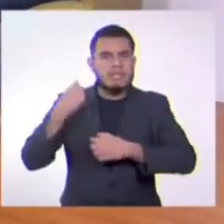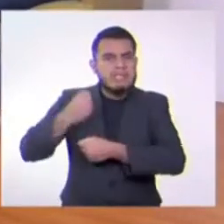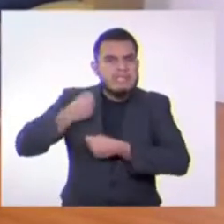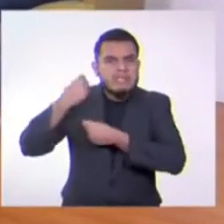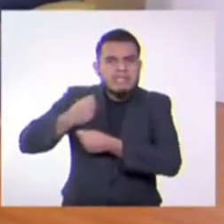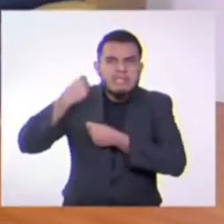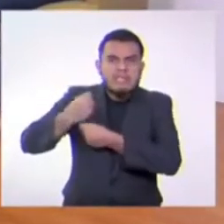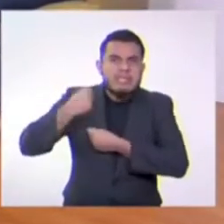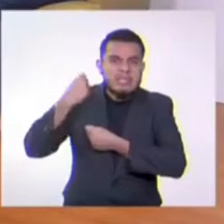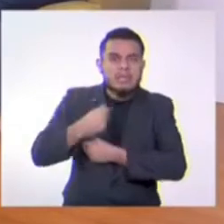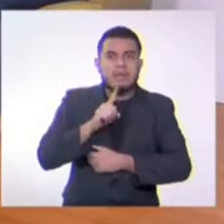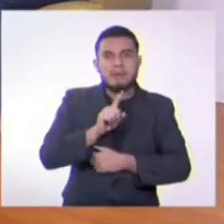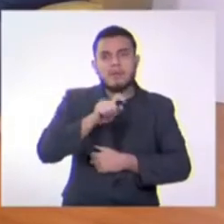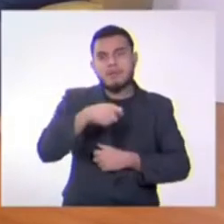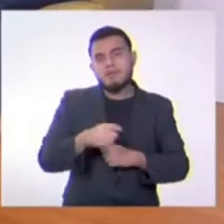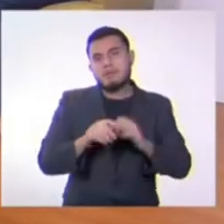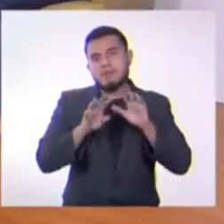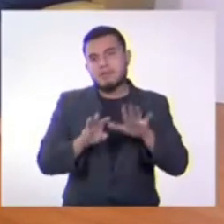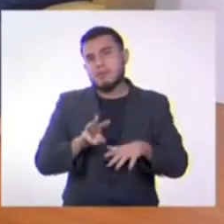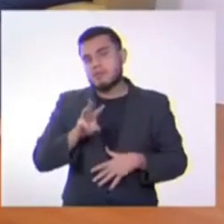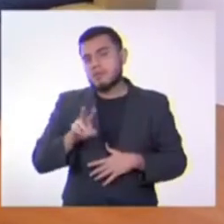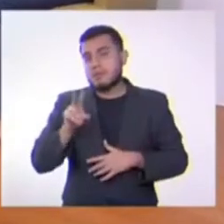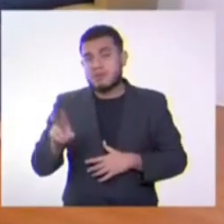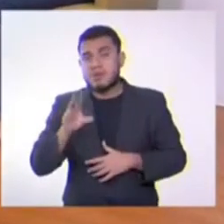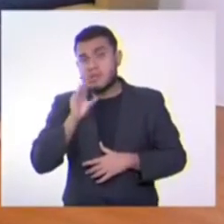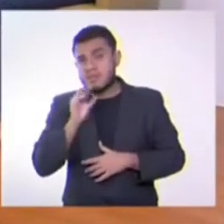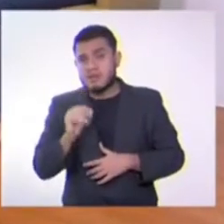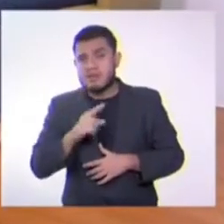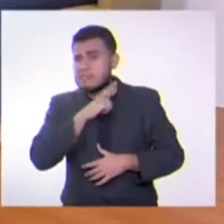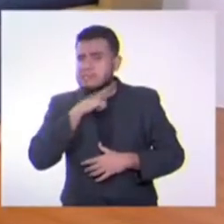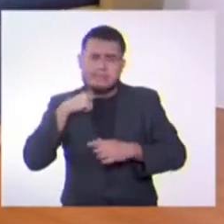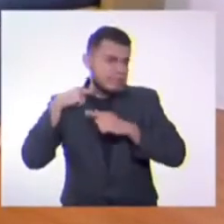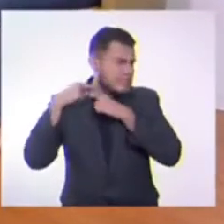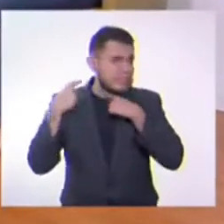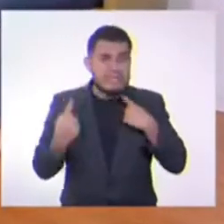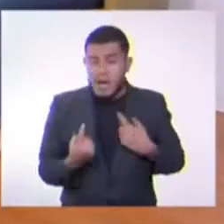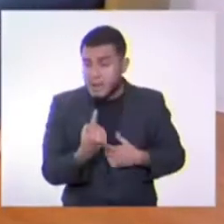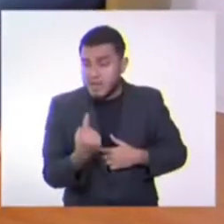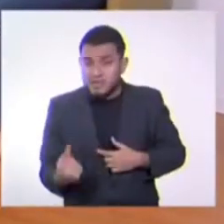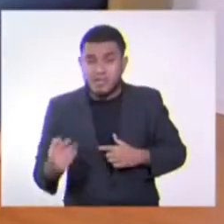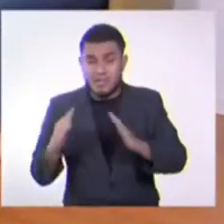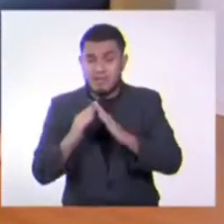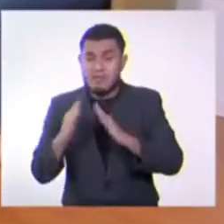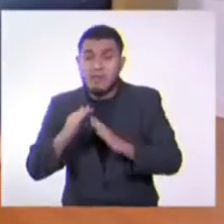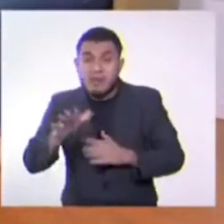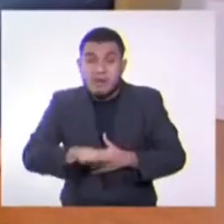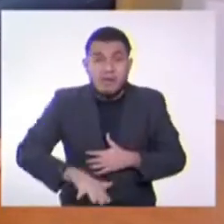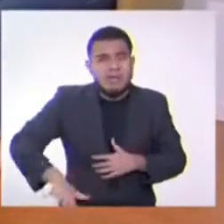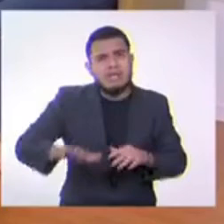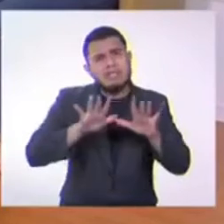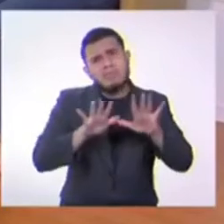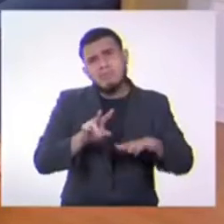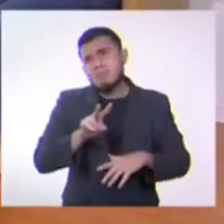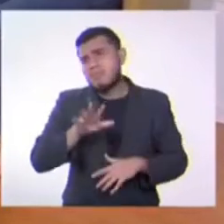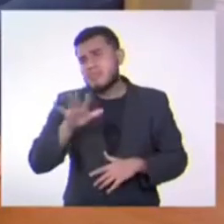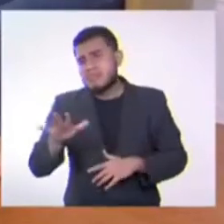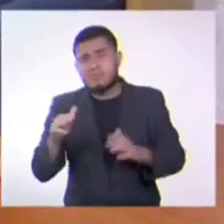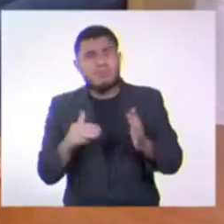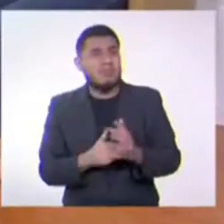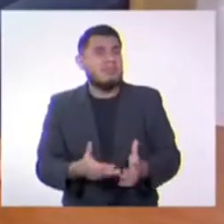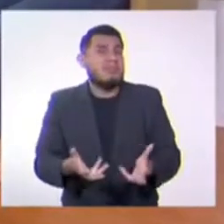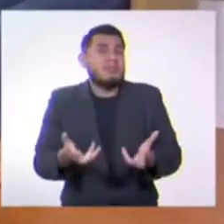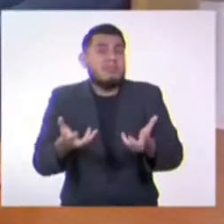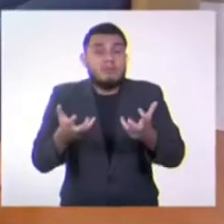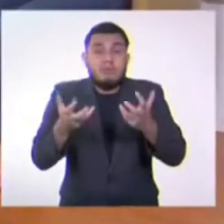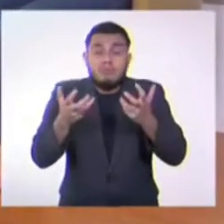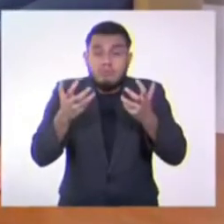1932, que se habla de una masacre campesina. Algunos autores dicen 10.000, 25.000, en fin. Lo que sí